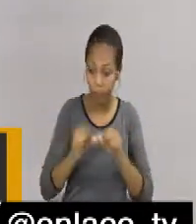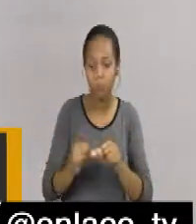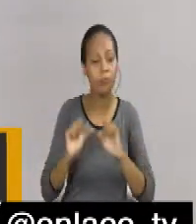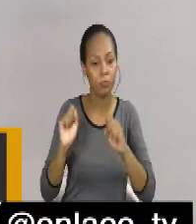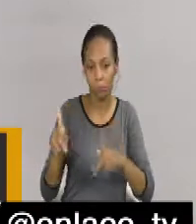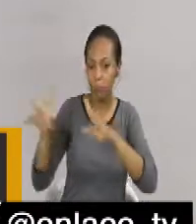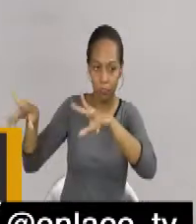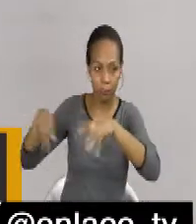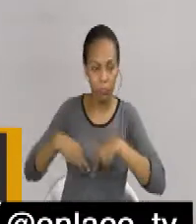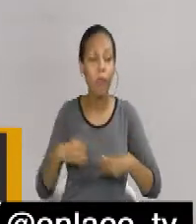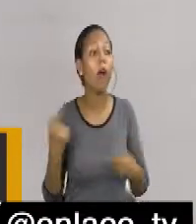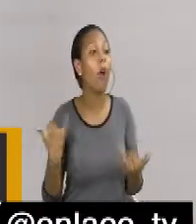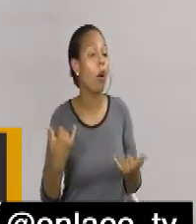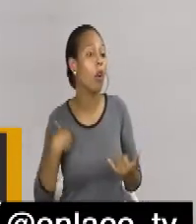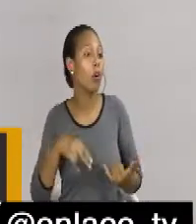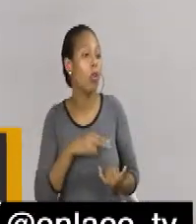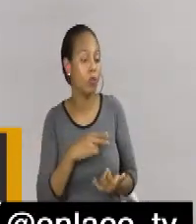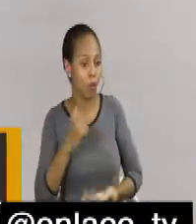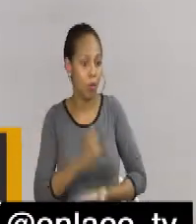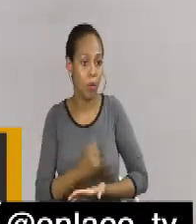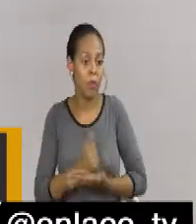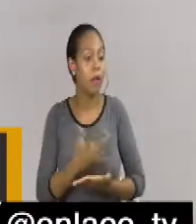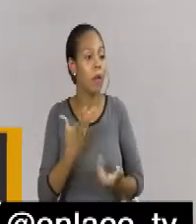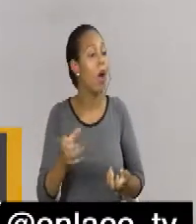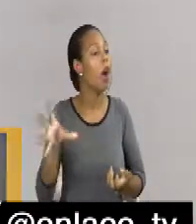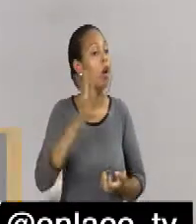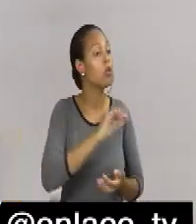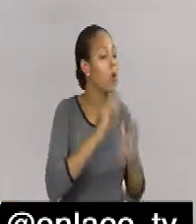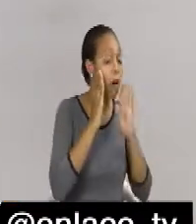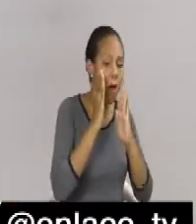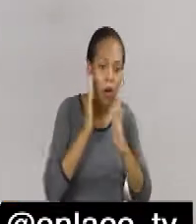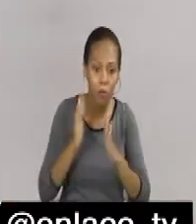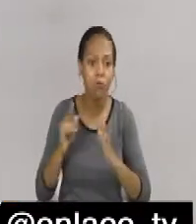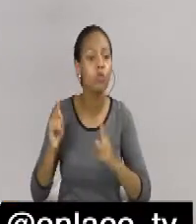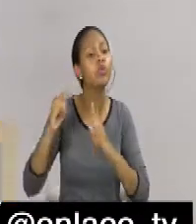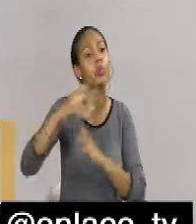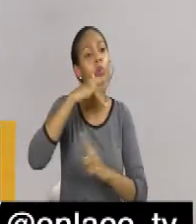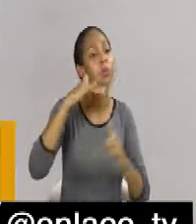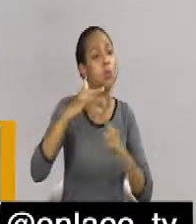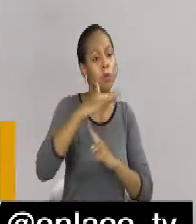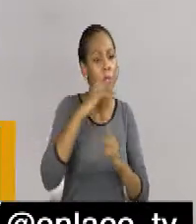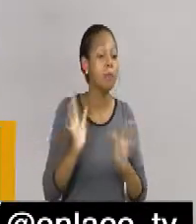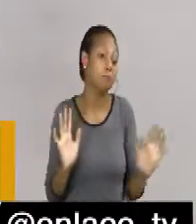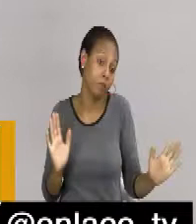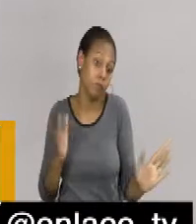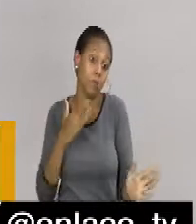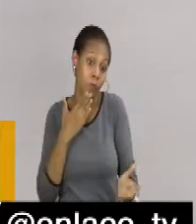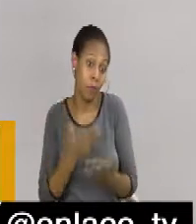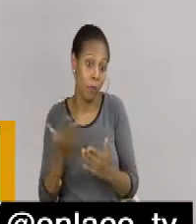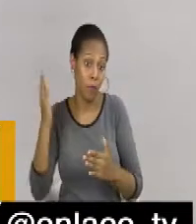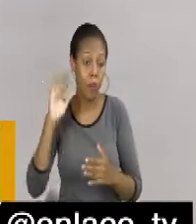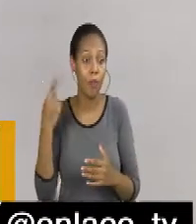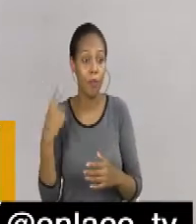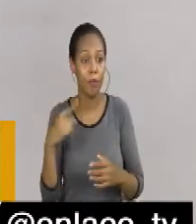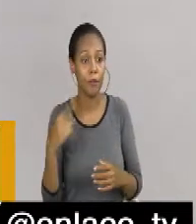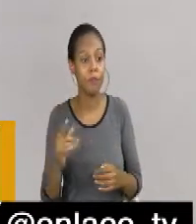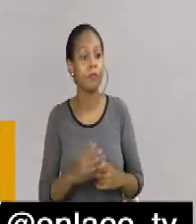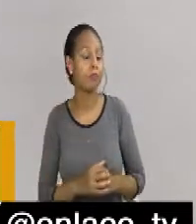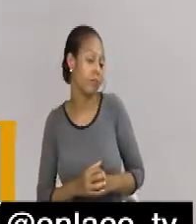hoy garantizar la seguridad en todo el municipio de Barranca Bermeja frente a estas situaciones. Afortunadamente en la ciudad